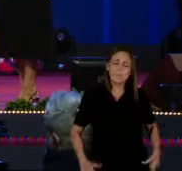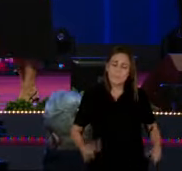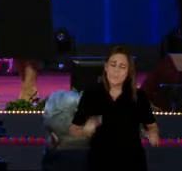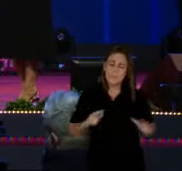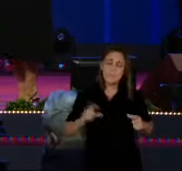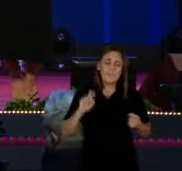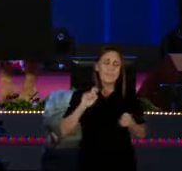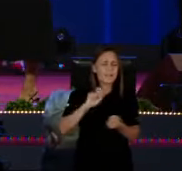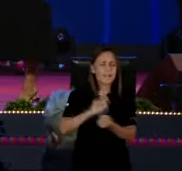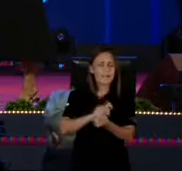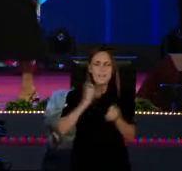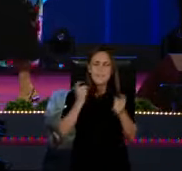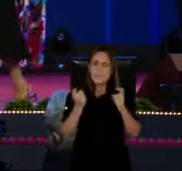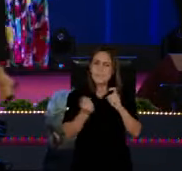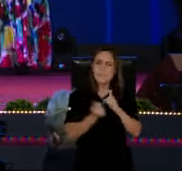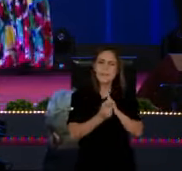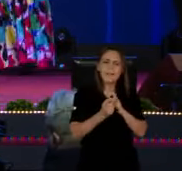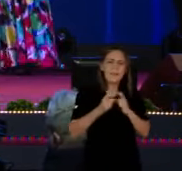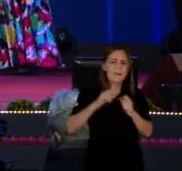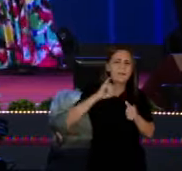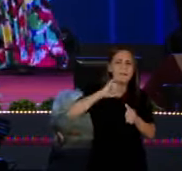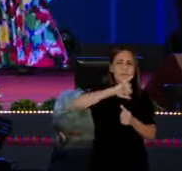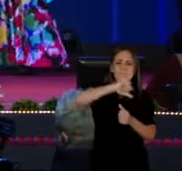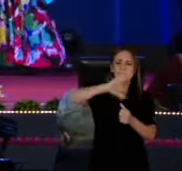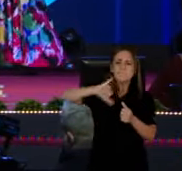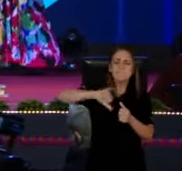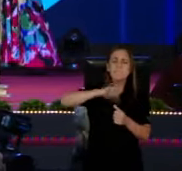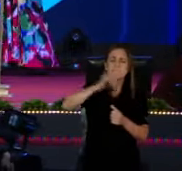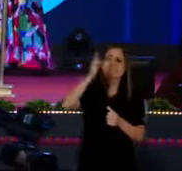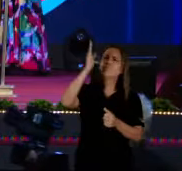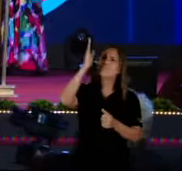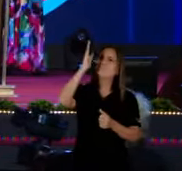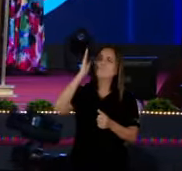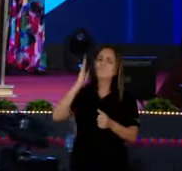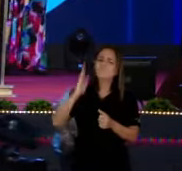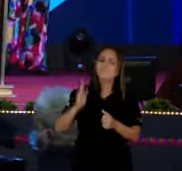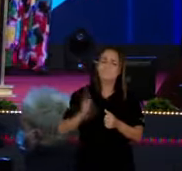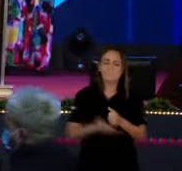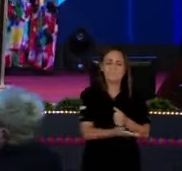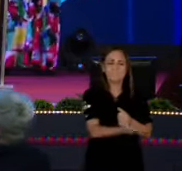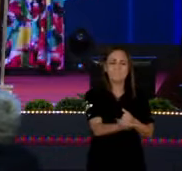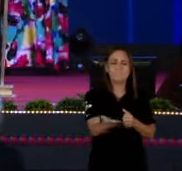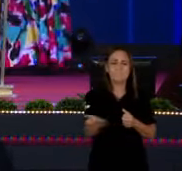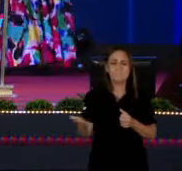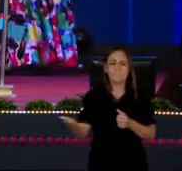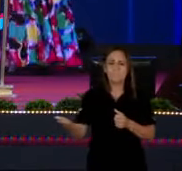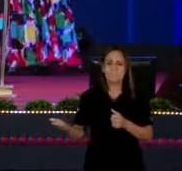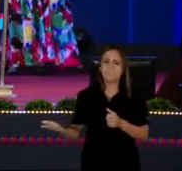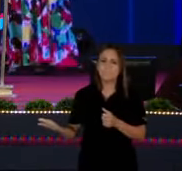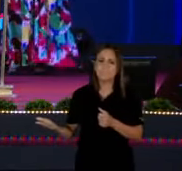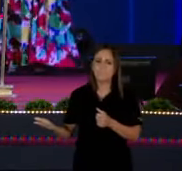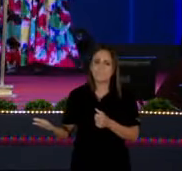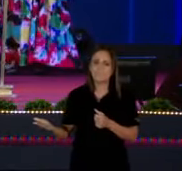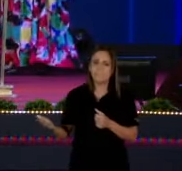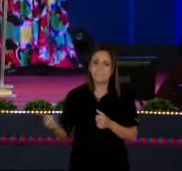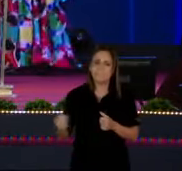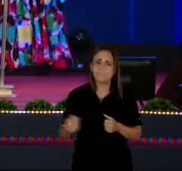Ahí está la unción de Dios. Cambiar. Ahí está la unción de Dios. Veo hernias desaparecer.